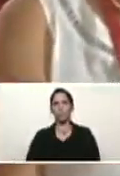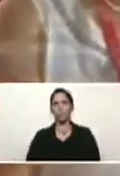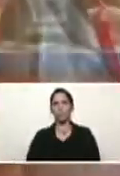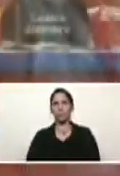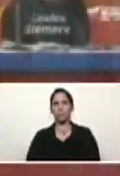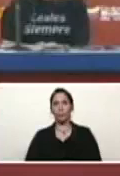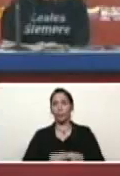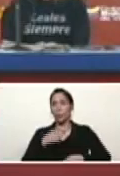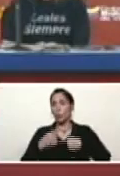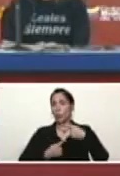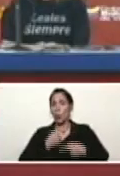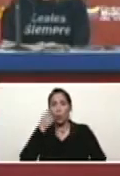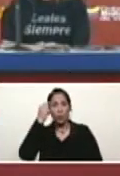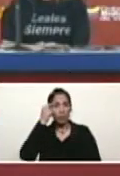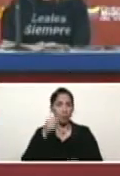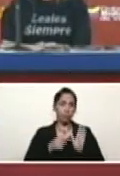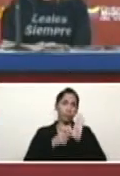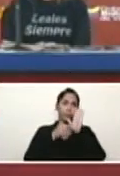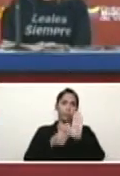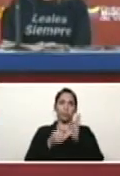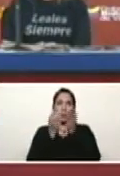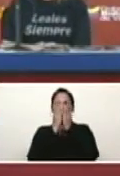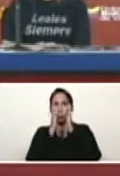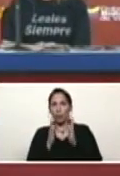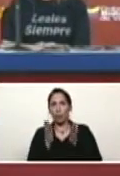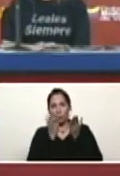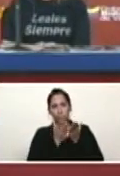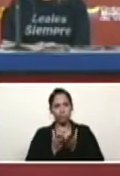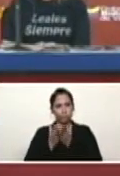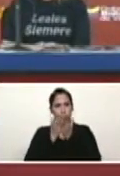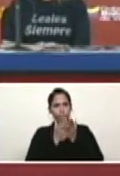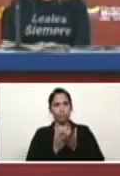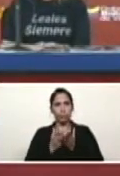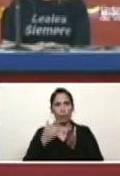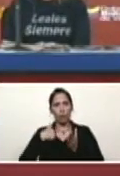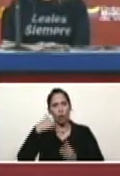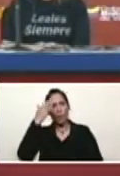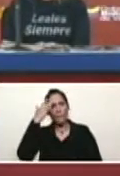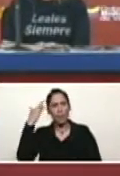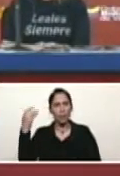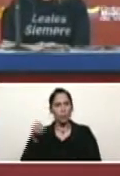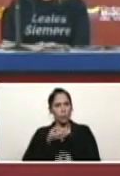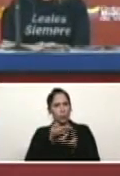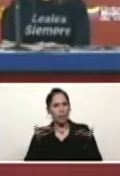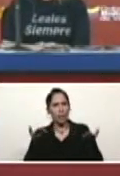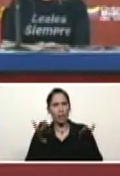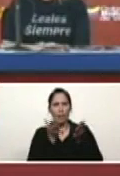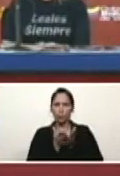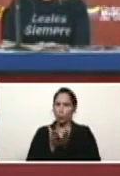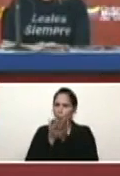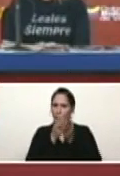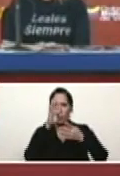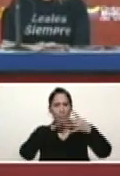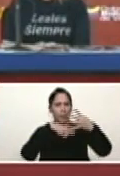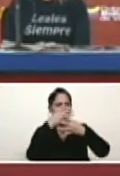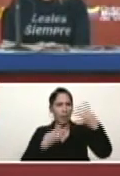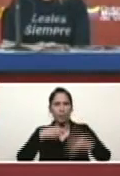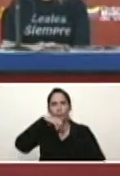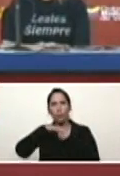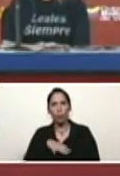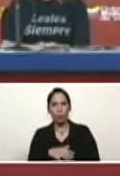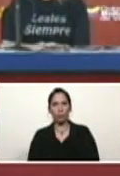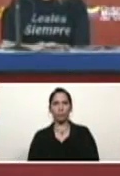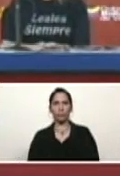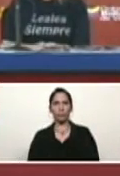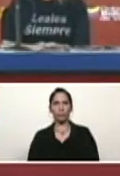Todos los días los demostramos estudiando. Yo me los imagino ustedes estudiando, ¿verdad? Matemática, historia.